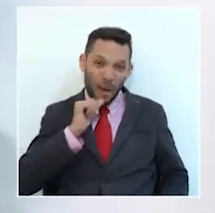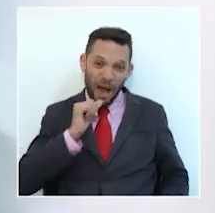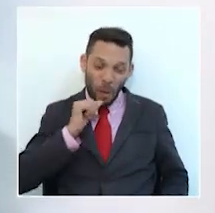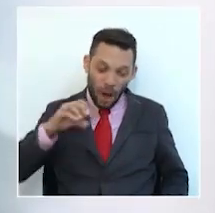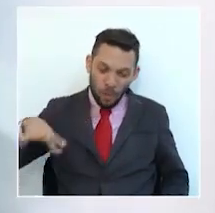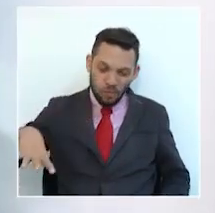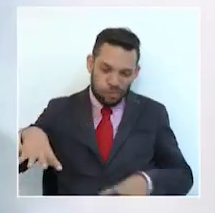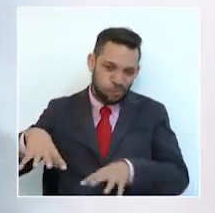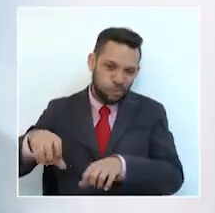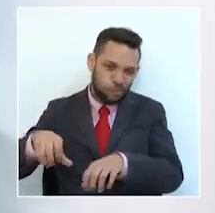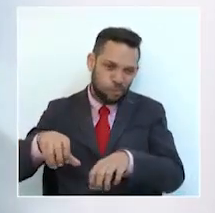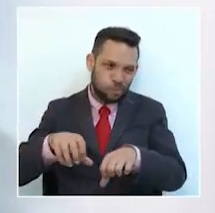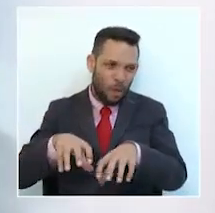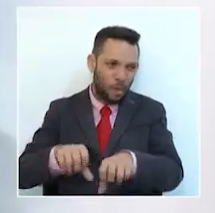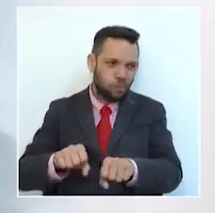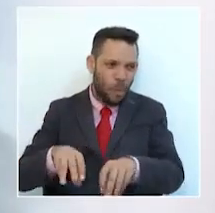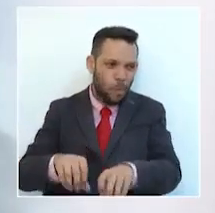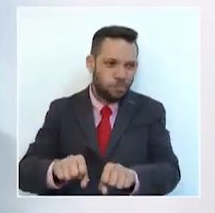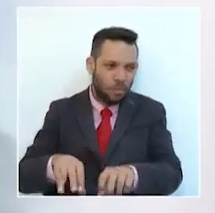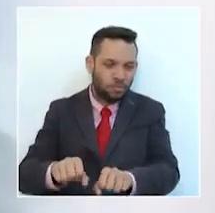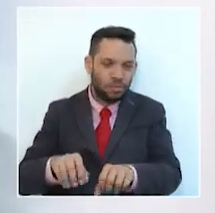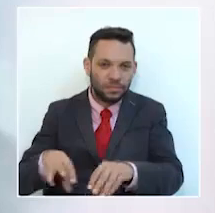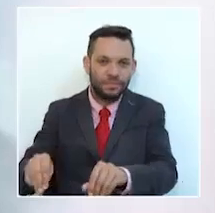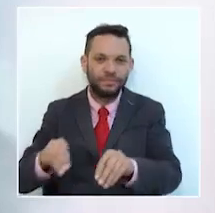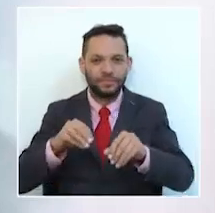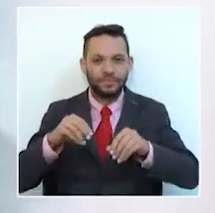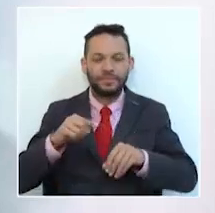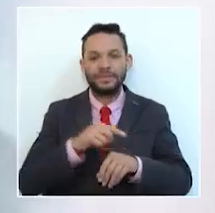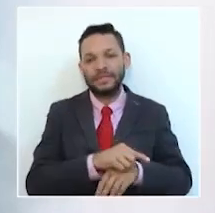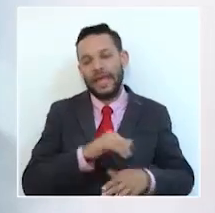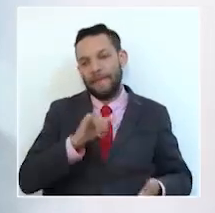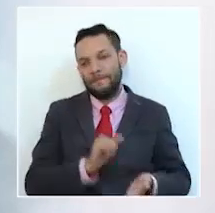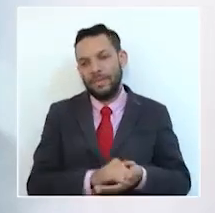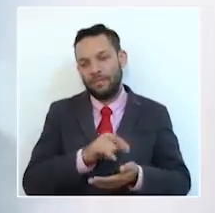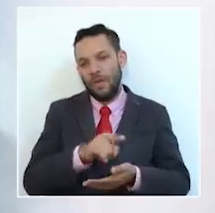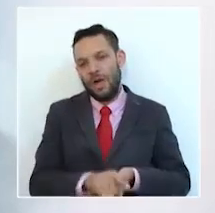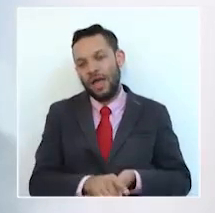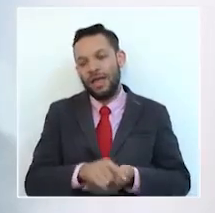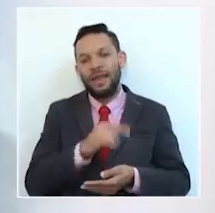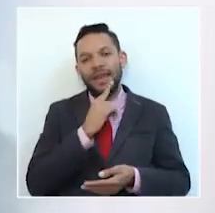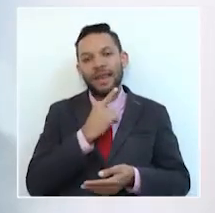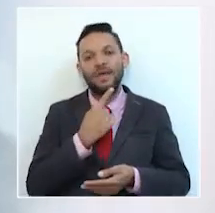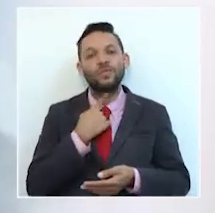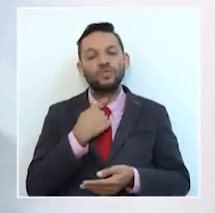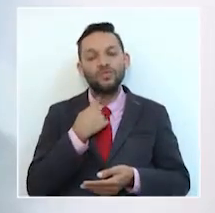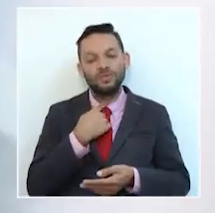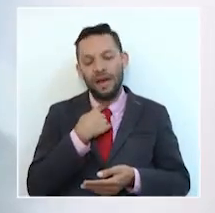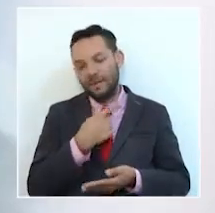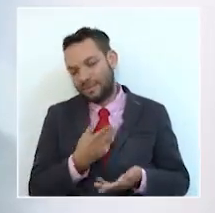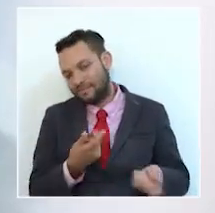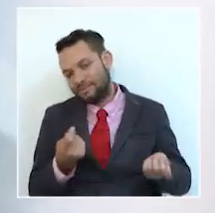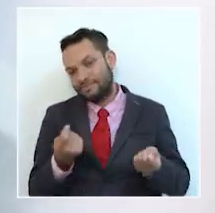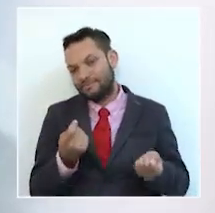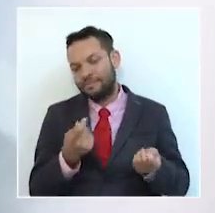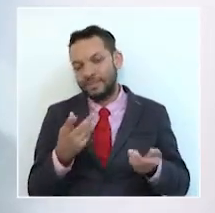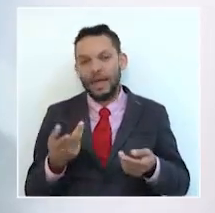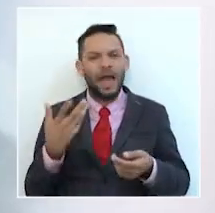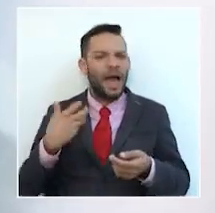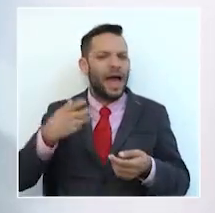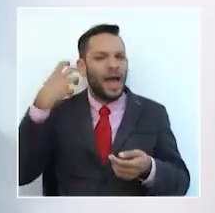los uso desde hace muchos años se bañaban ellos se metían ellos se secaba al sol y luego después